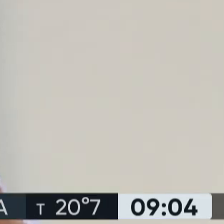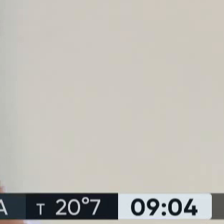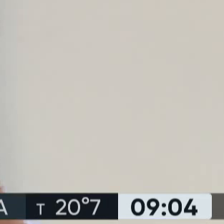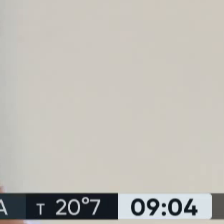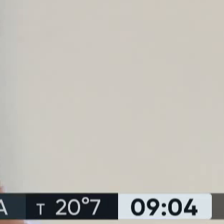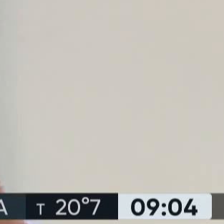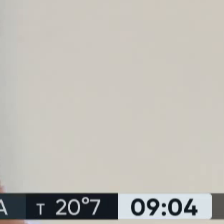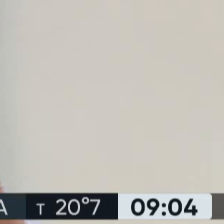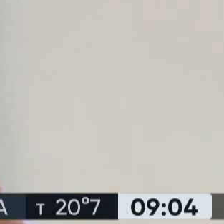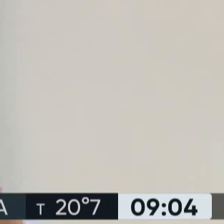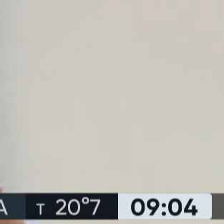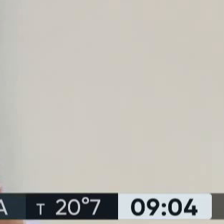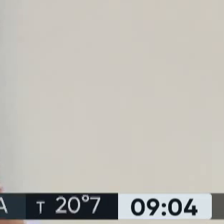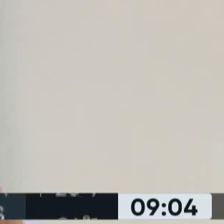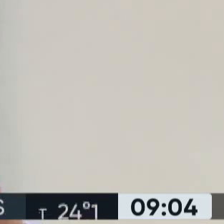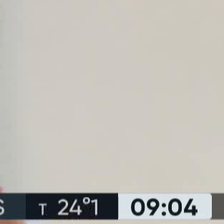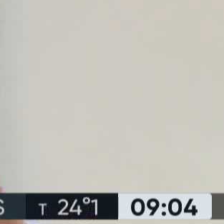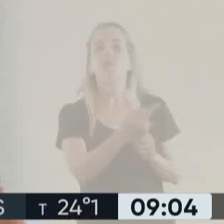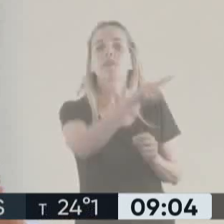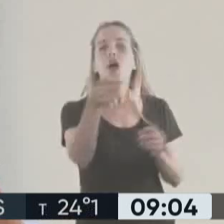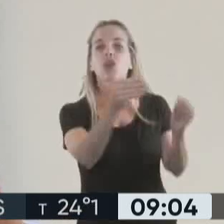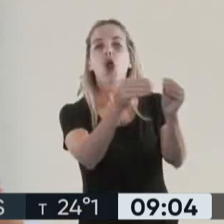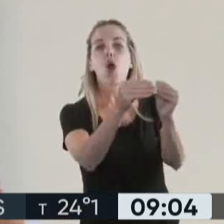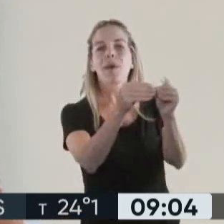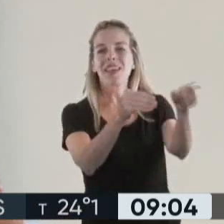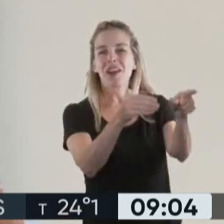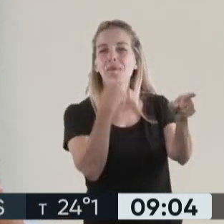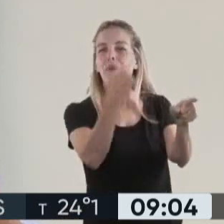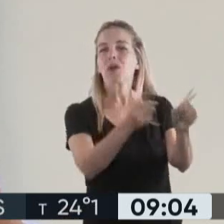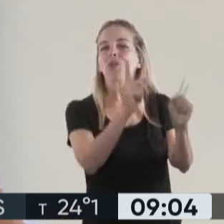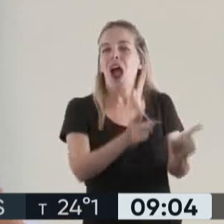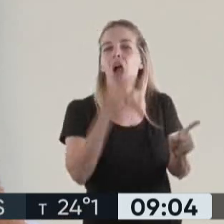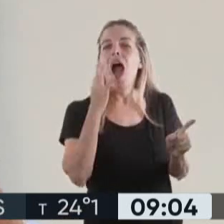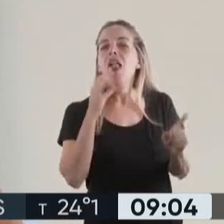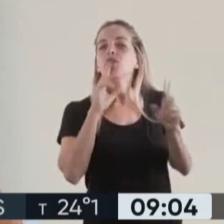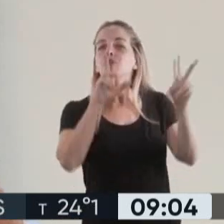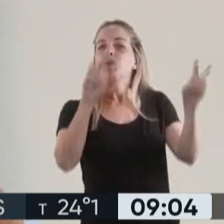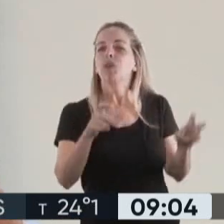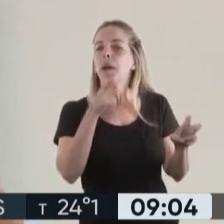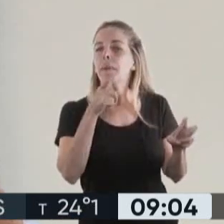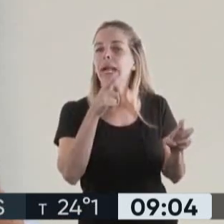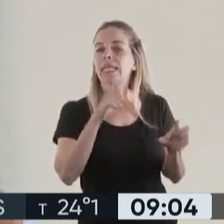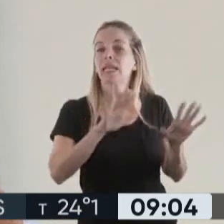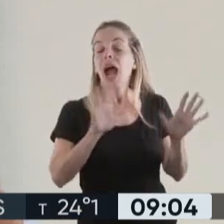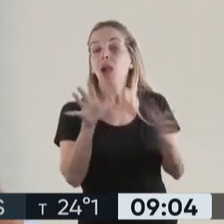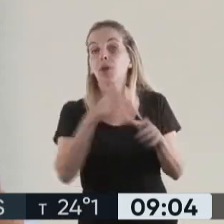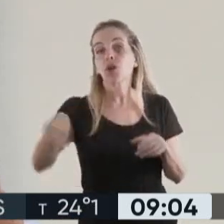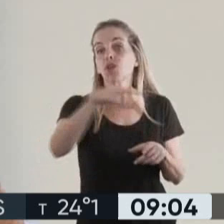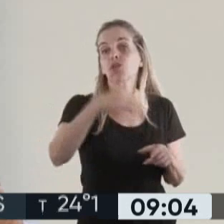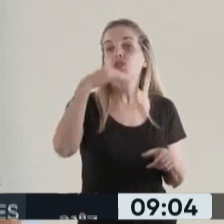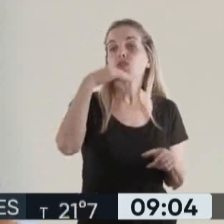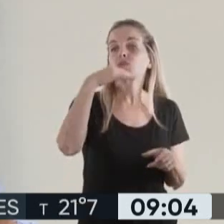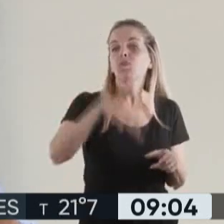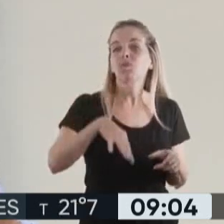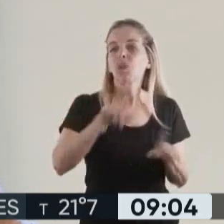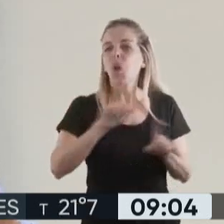Quería retomar una idea de una consulta que le hizo un colega respecto a algo que parece notorio, tal vez entendimos mal, y tiene que ver